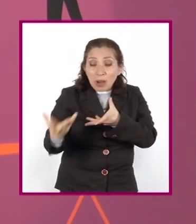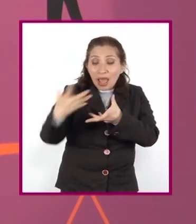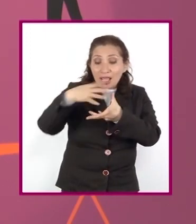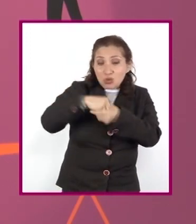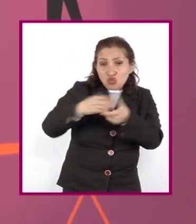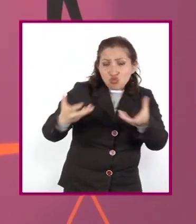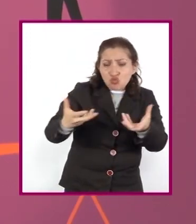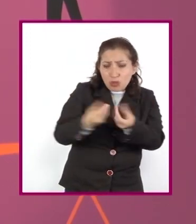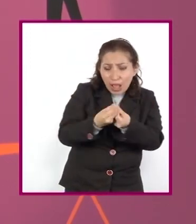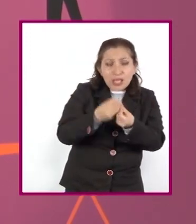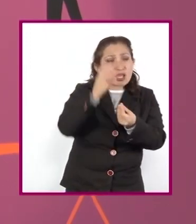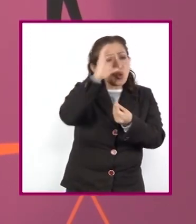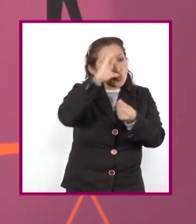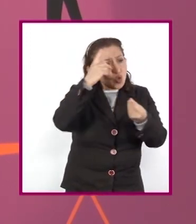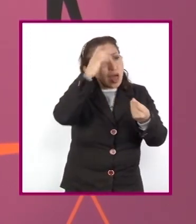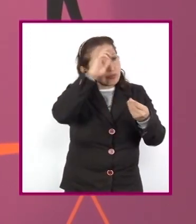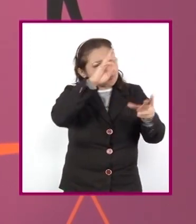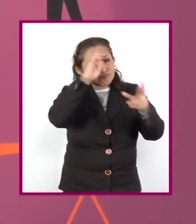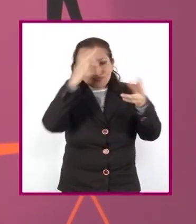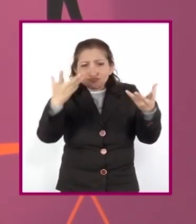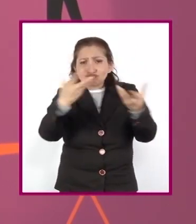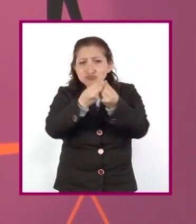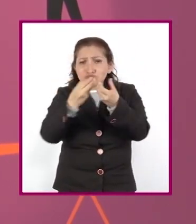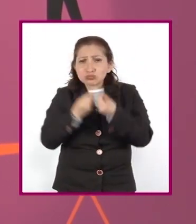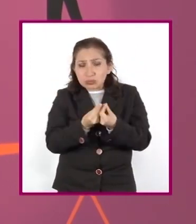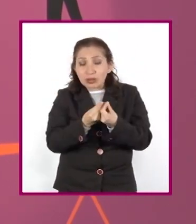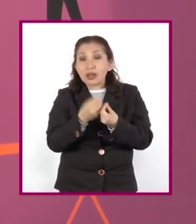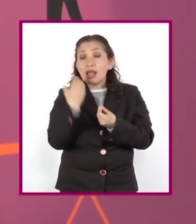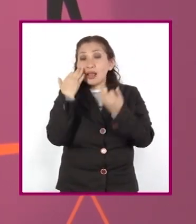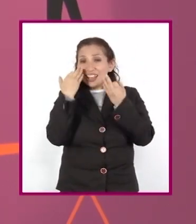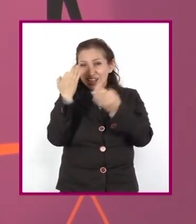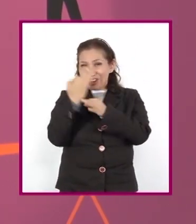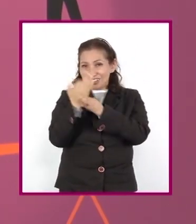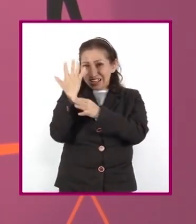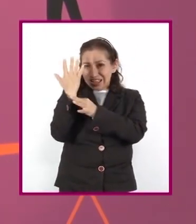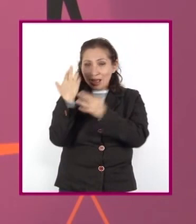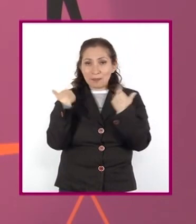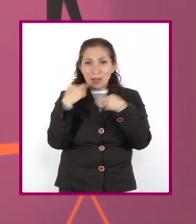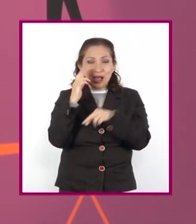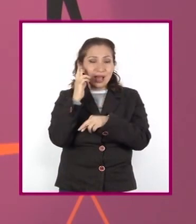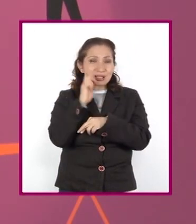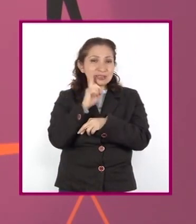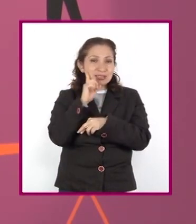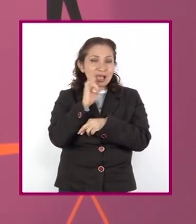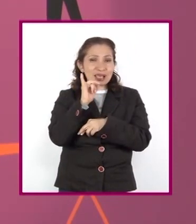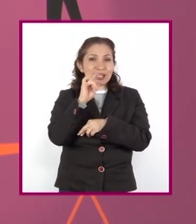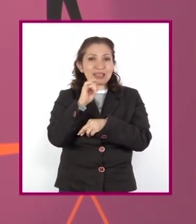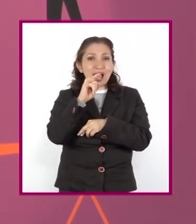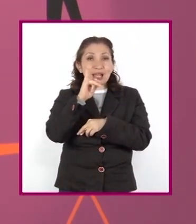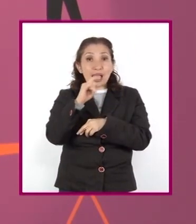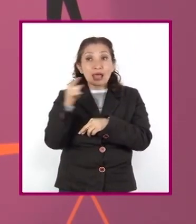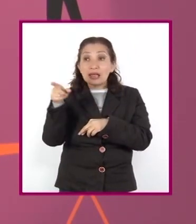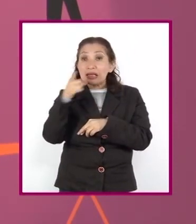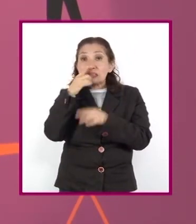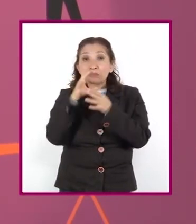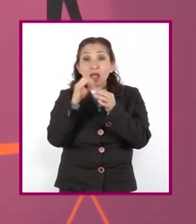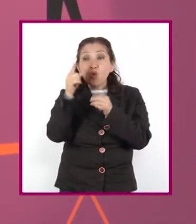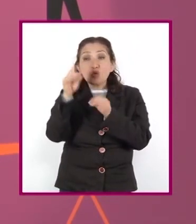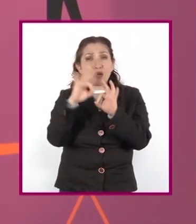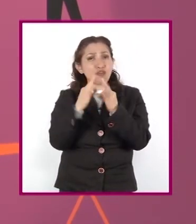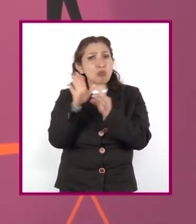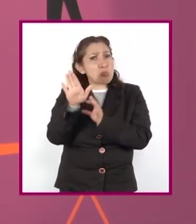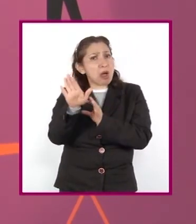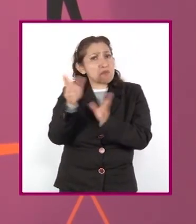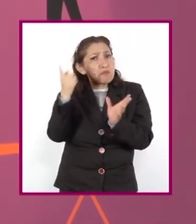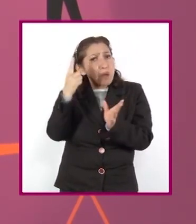y la interculturalidad. El testimonio que nos compartió la maestra Idalia da cuenta de una forma